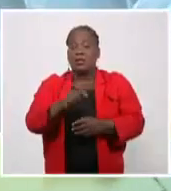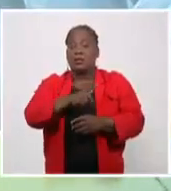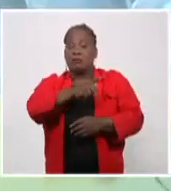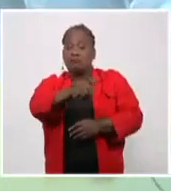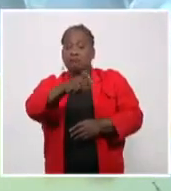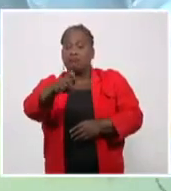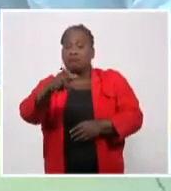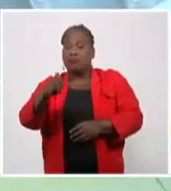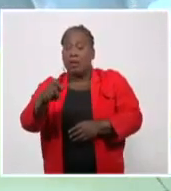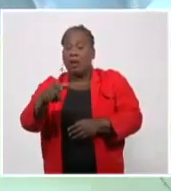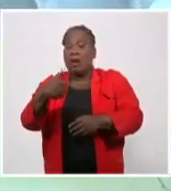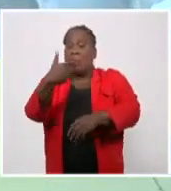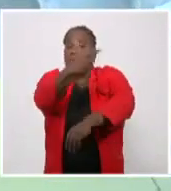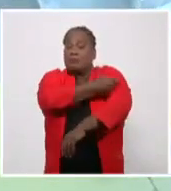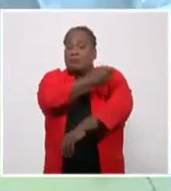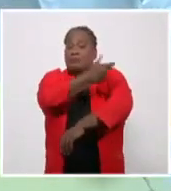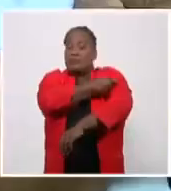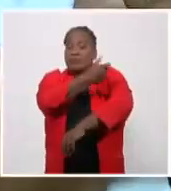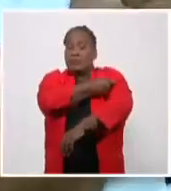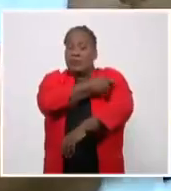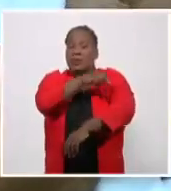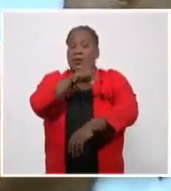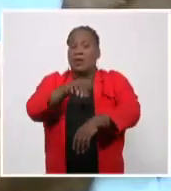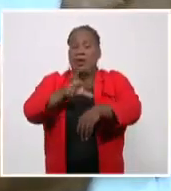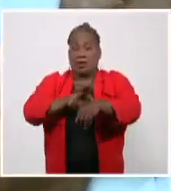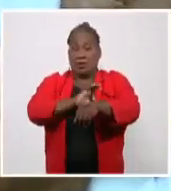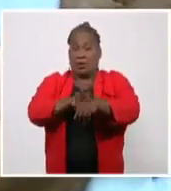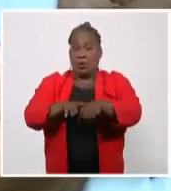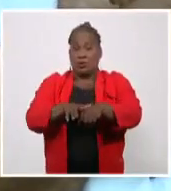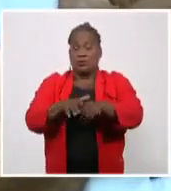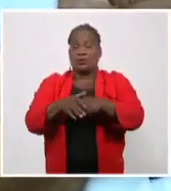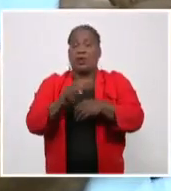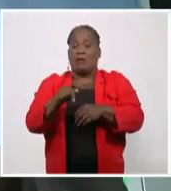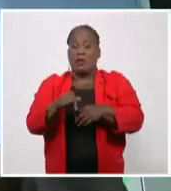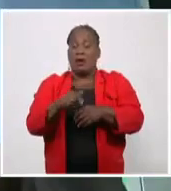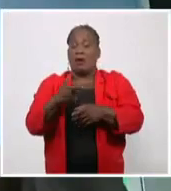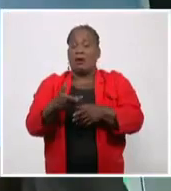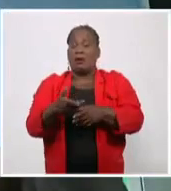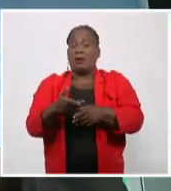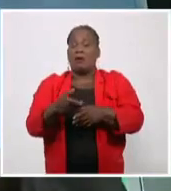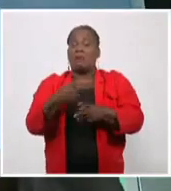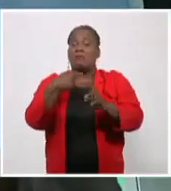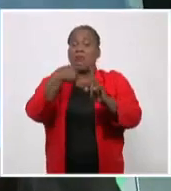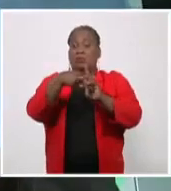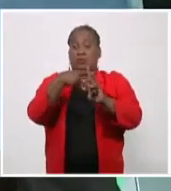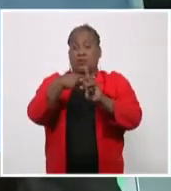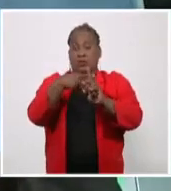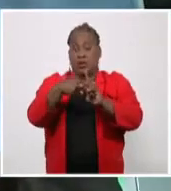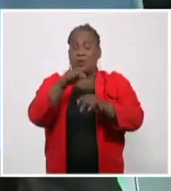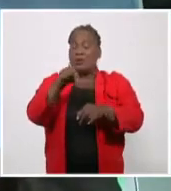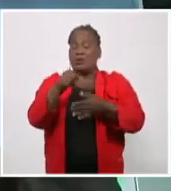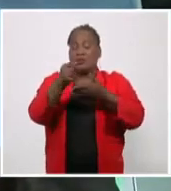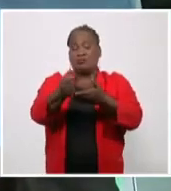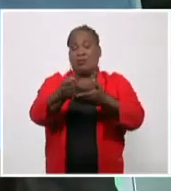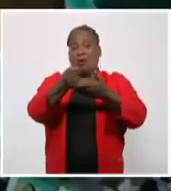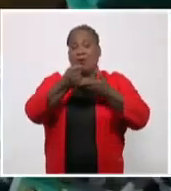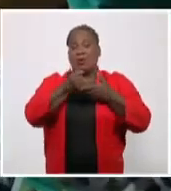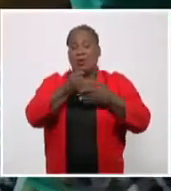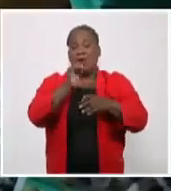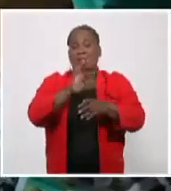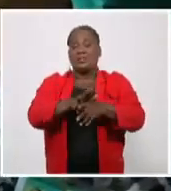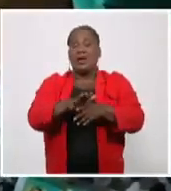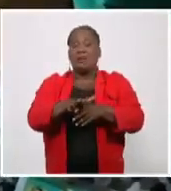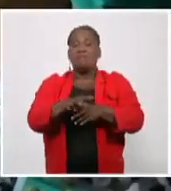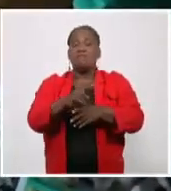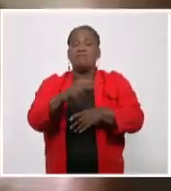los anticuerpos ante la proteína del SARS-CoV-2 que había que atacar, fueron positivos, y esto nos permitió iniciar el